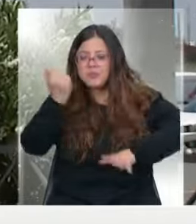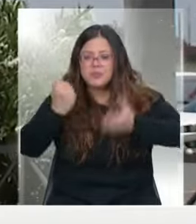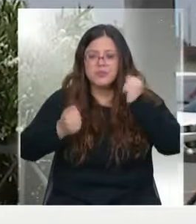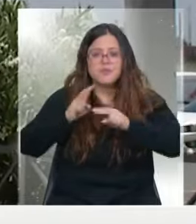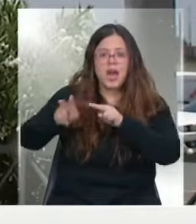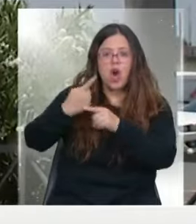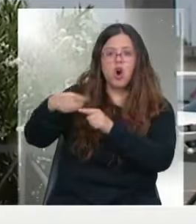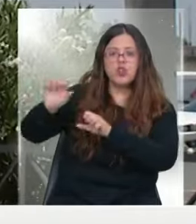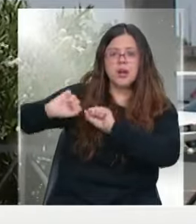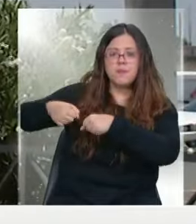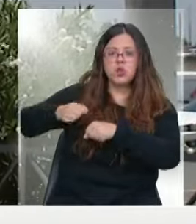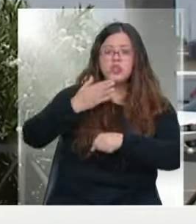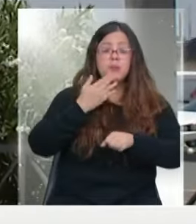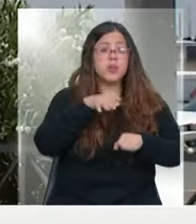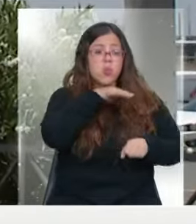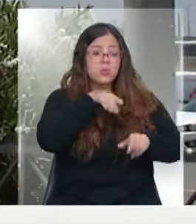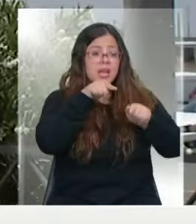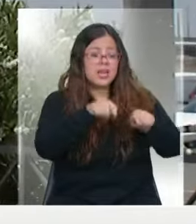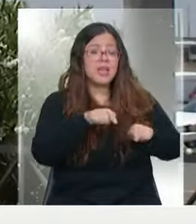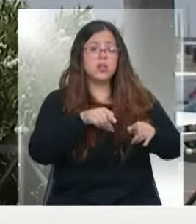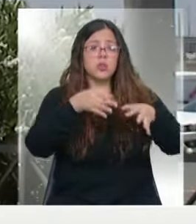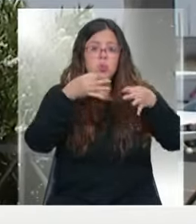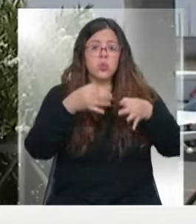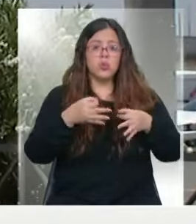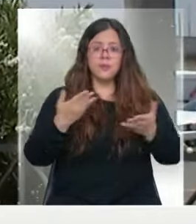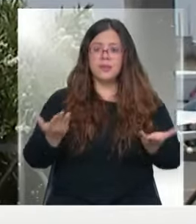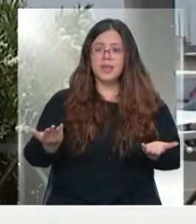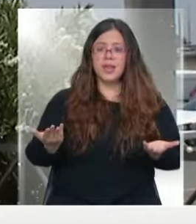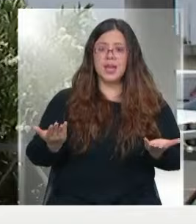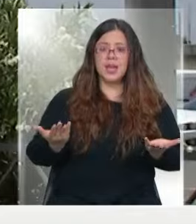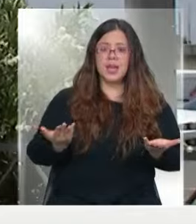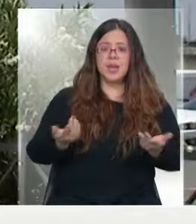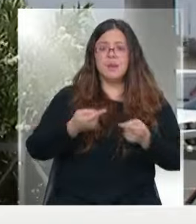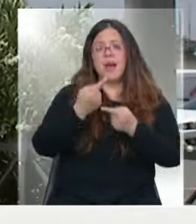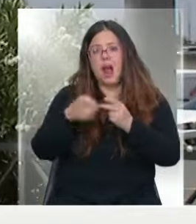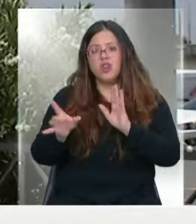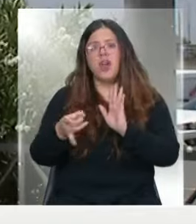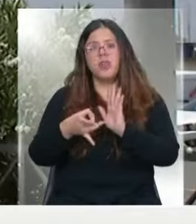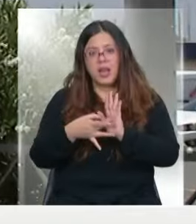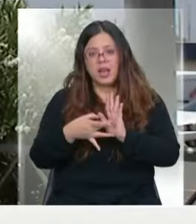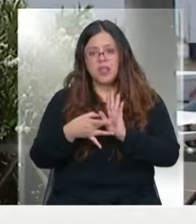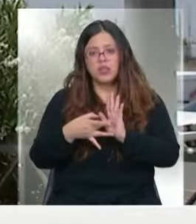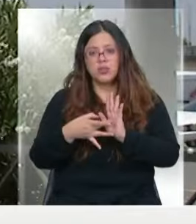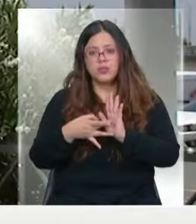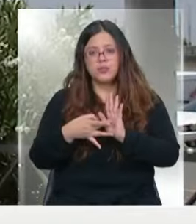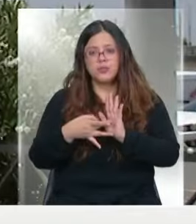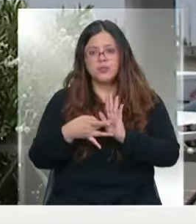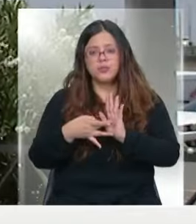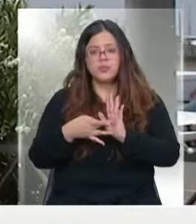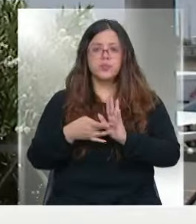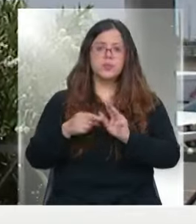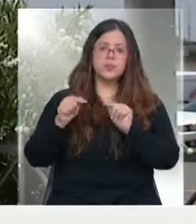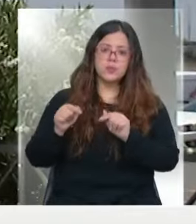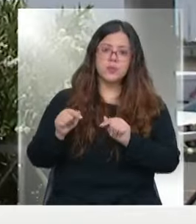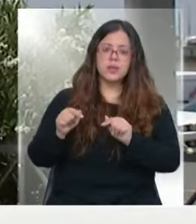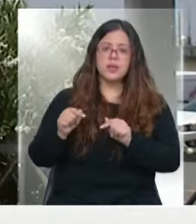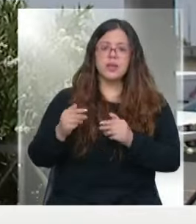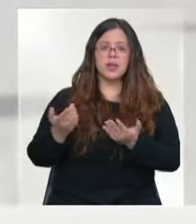cierto, es también ocupar este tipo de motos también para cometer algún ilícito. dado que, ¿cierto?, tienen, van a